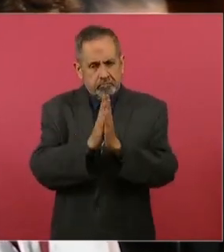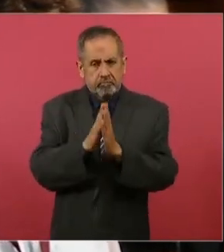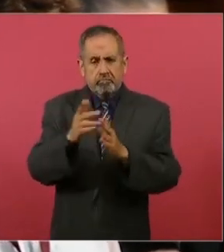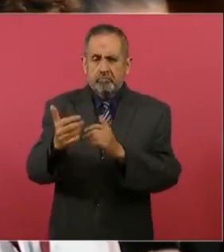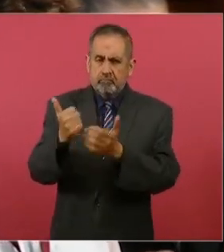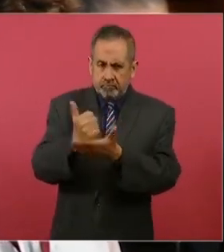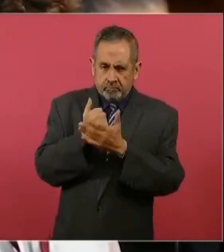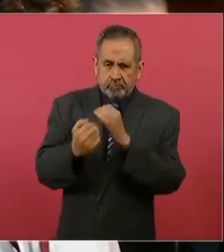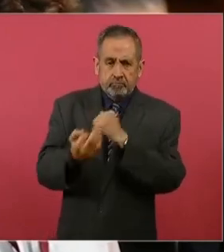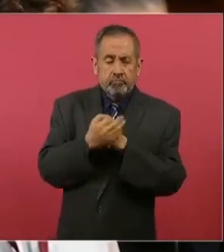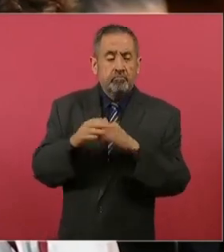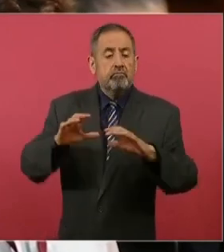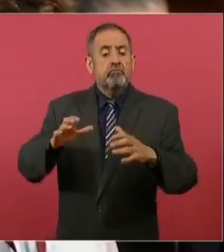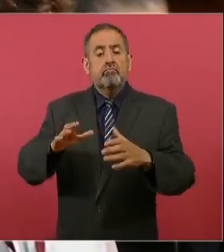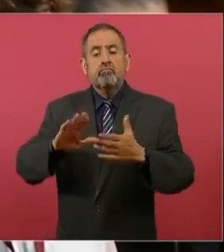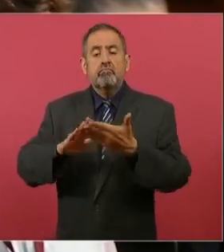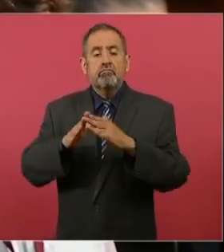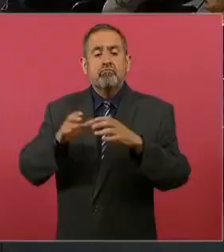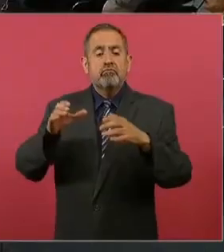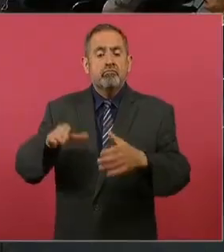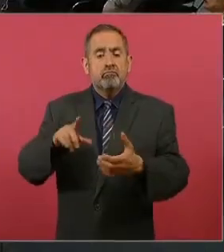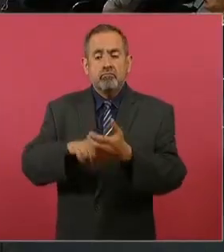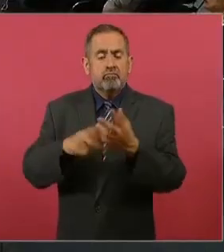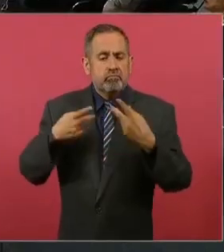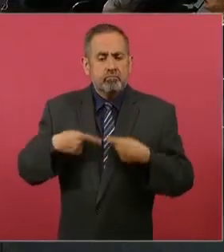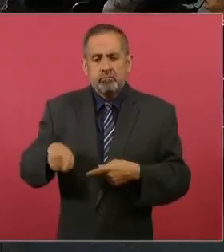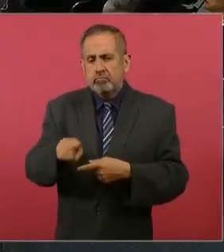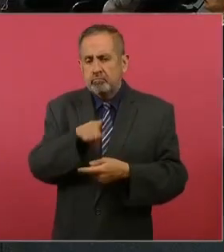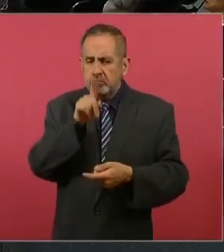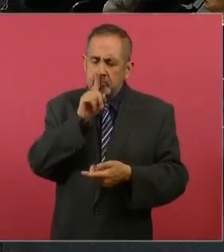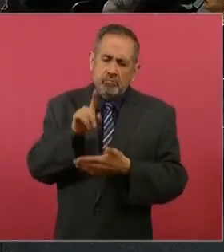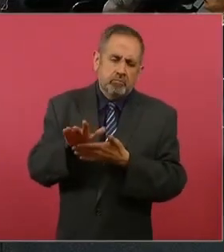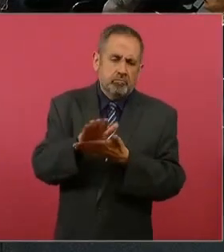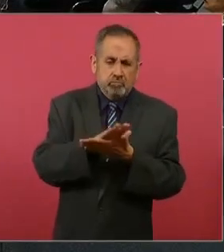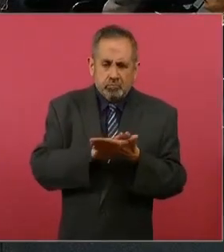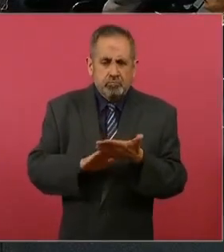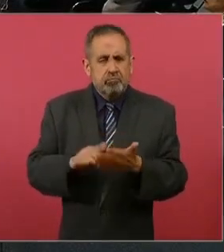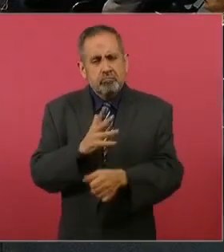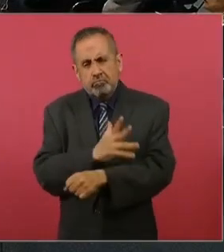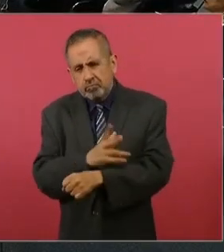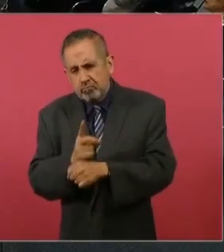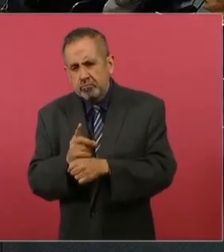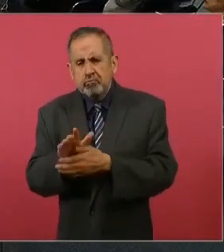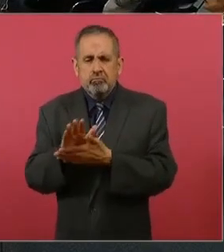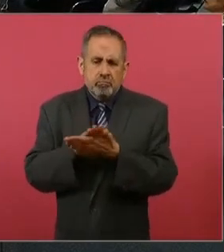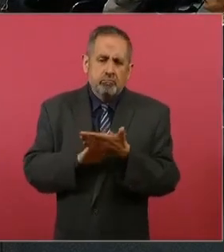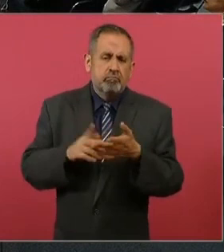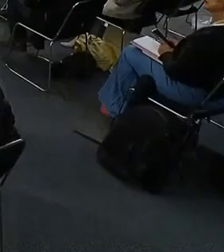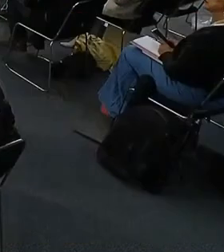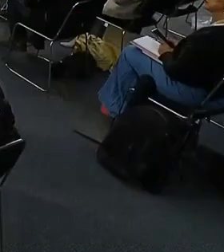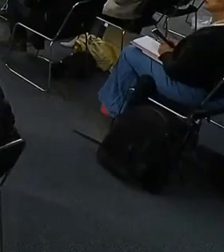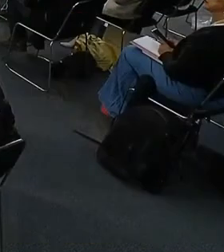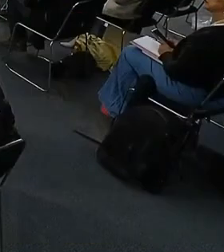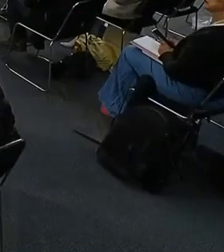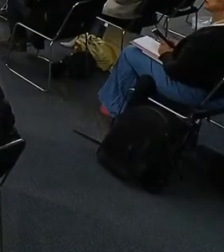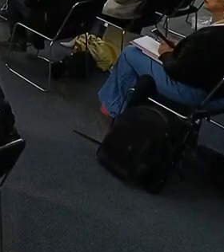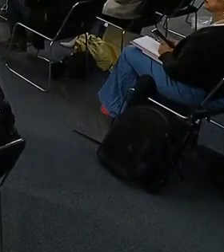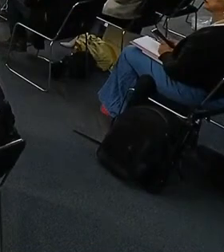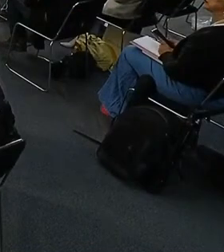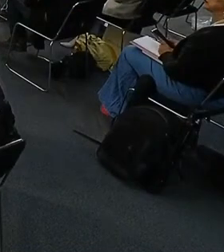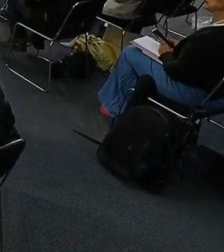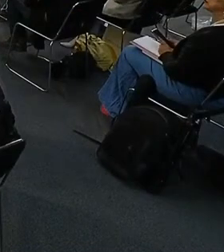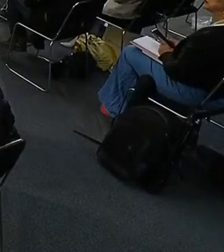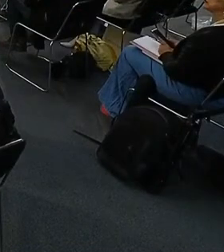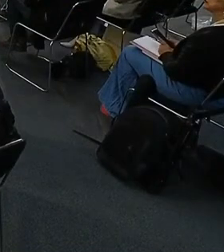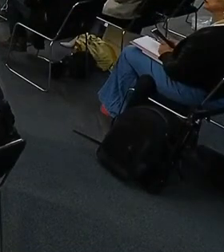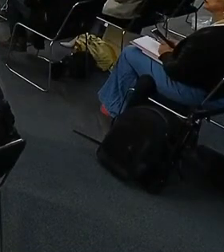nos ayude. Somos de una comunidad de gente sencilla, honesta, humilde, trabajadora, que solo se ha